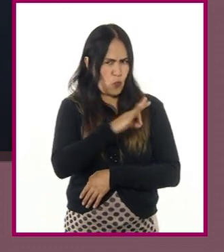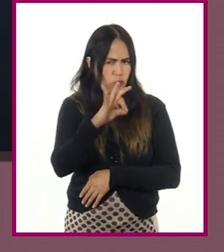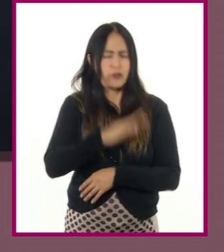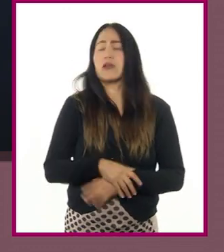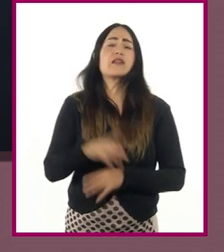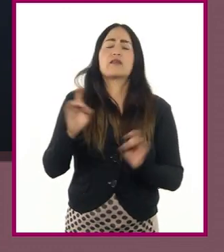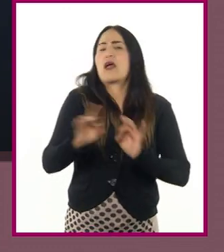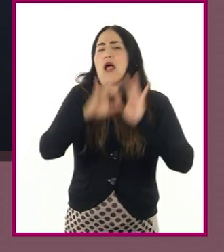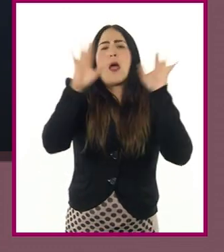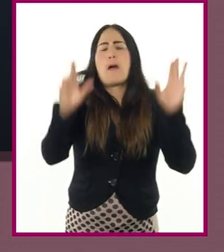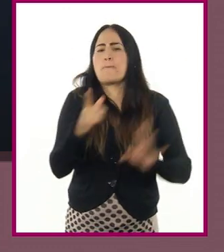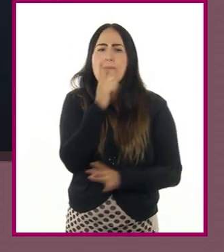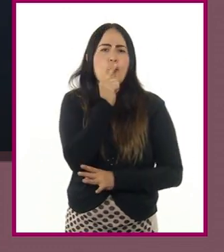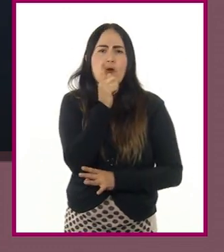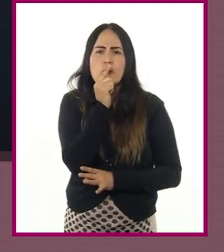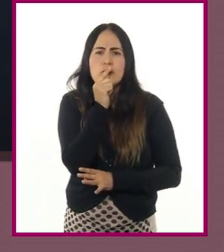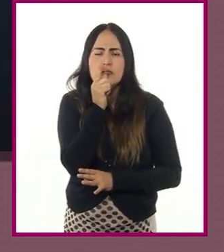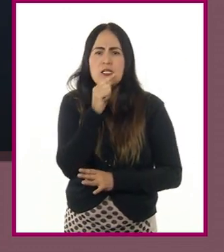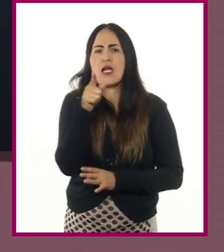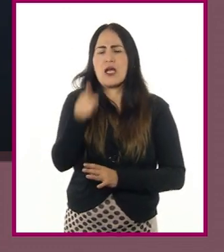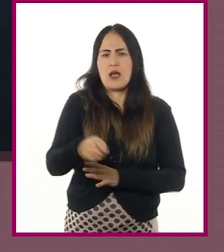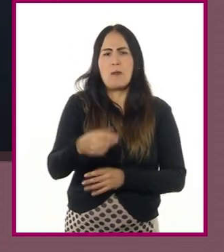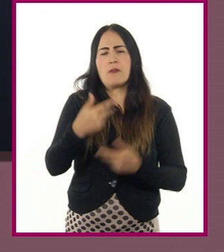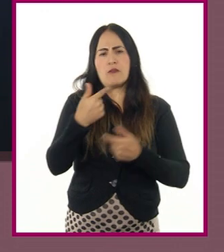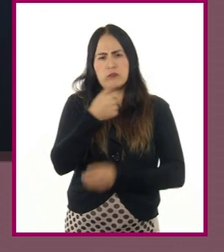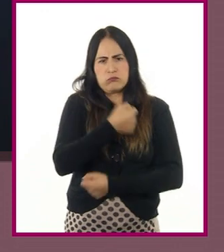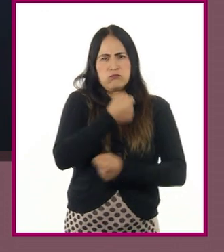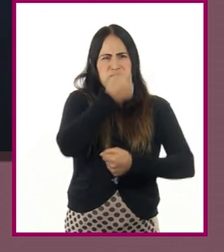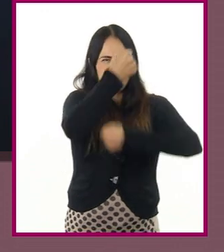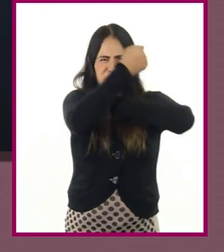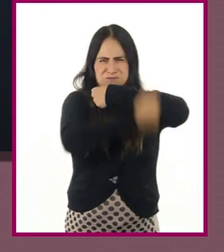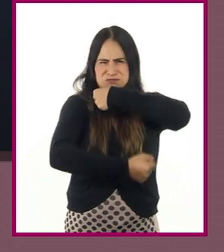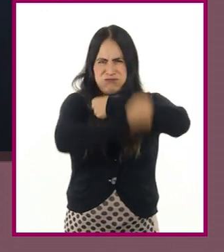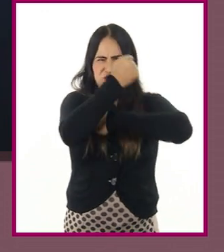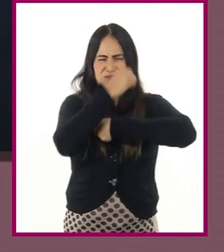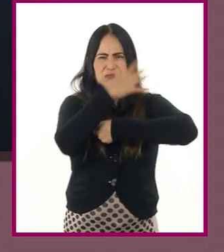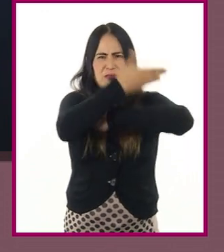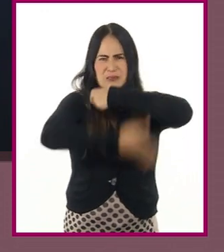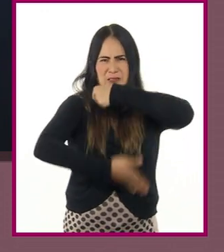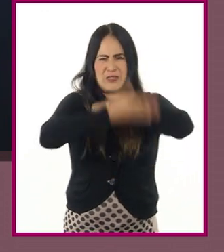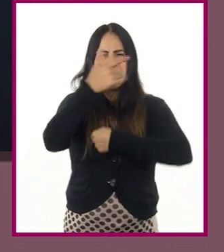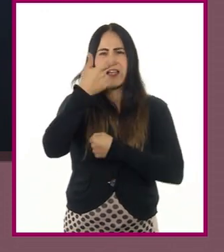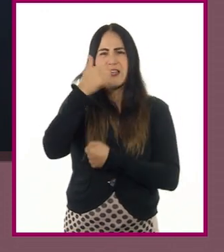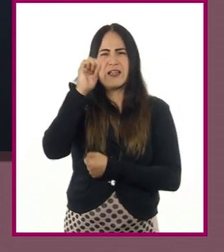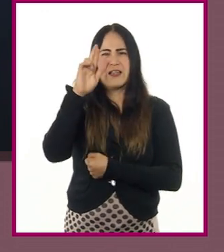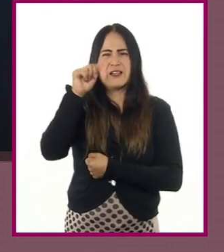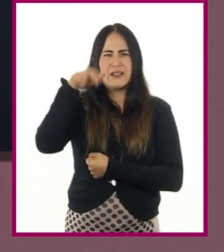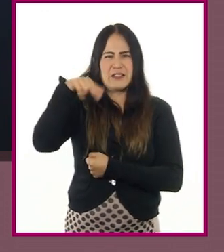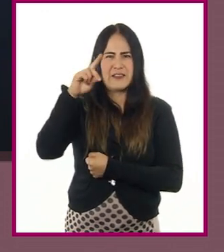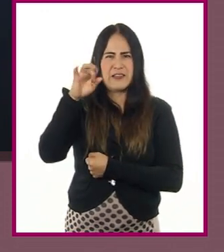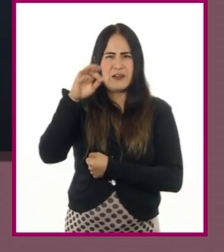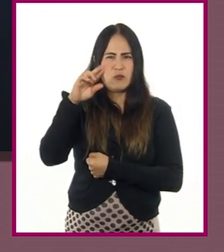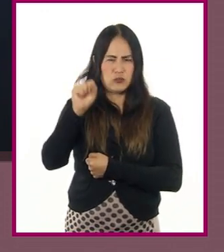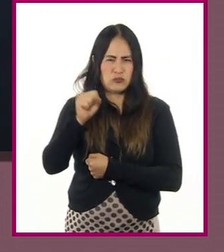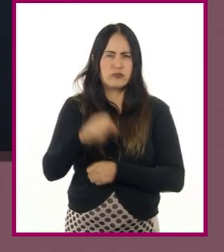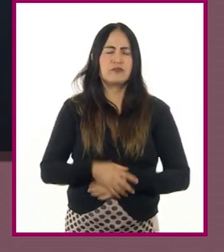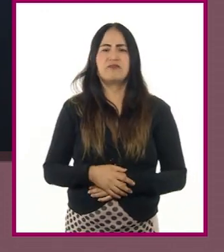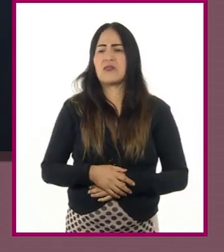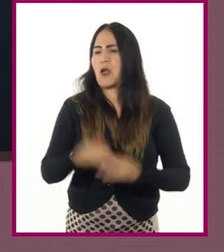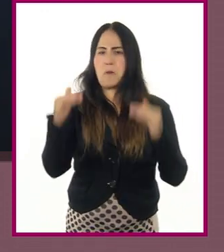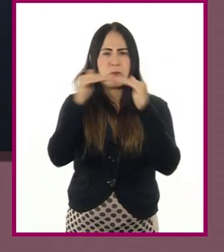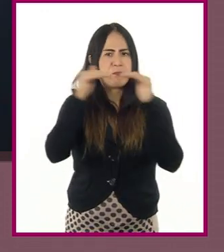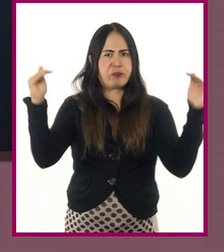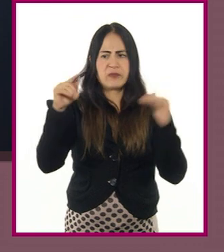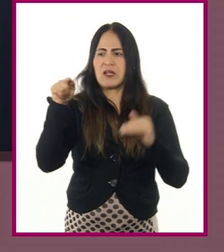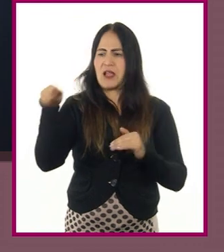policía, sobre todo los granaderos, el 22 y luego el 23 de julio, y agarraron parejo